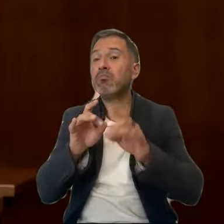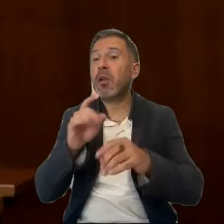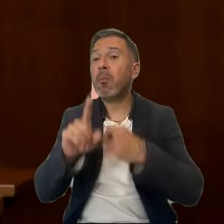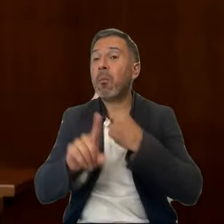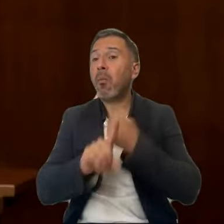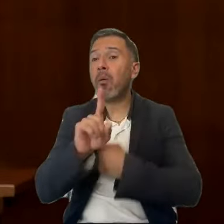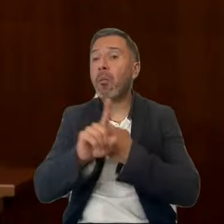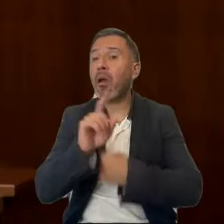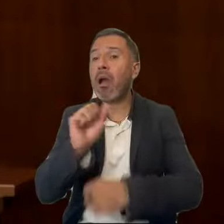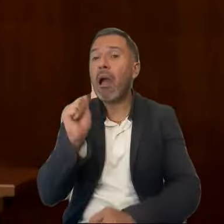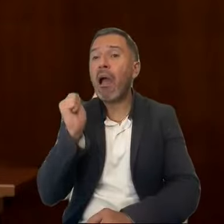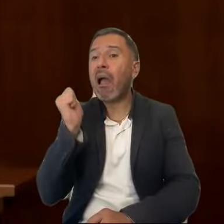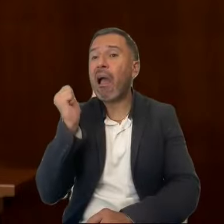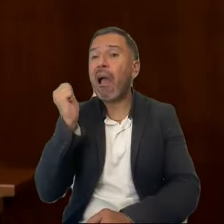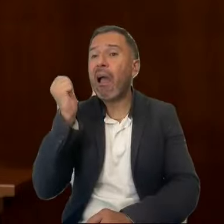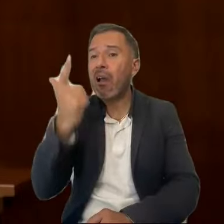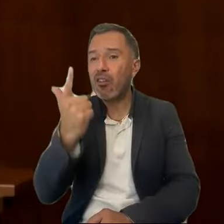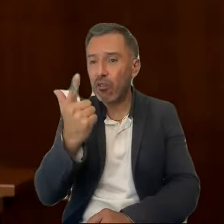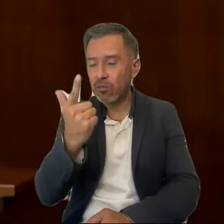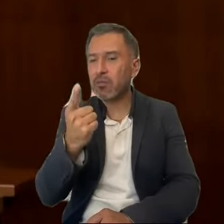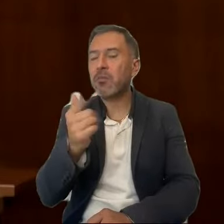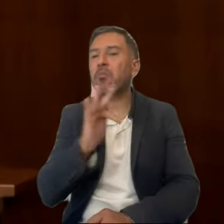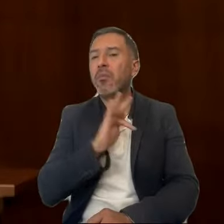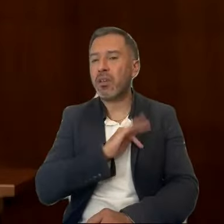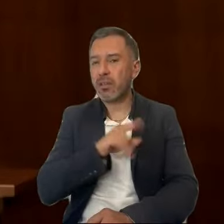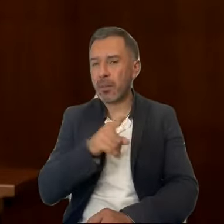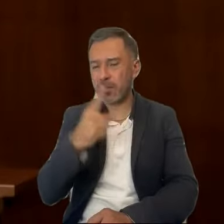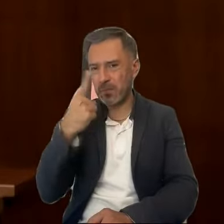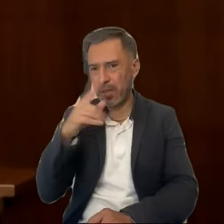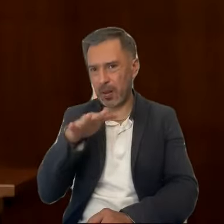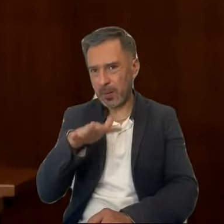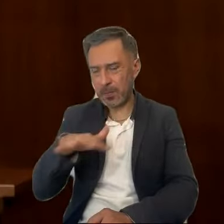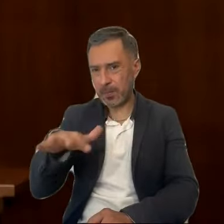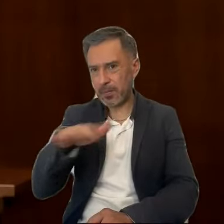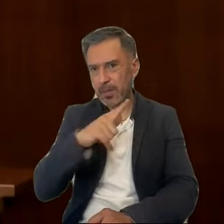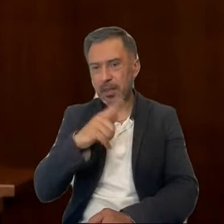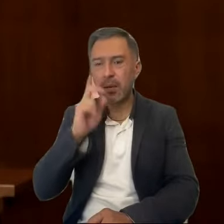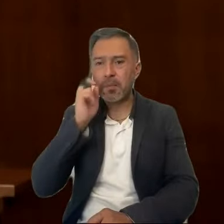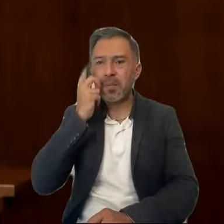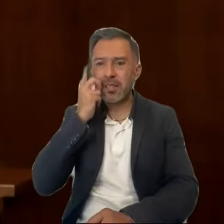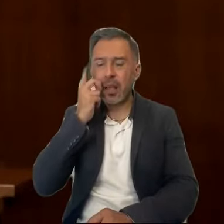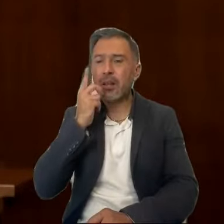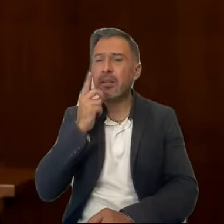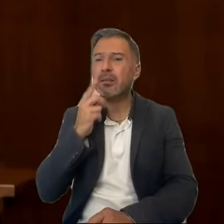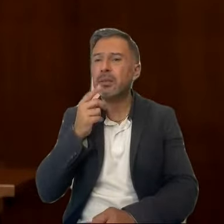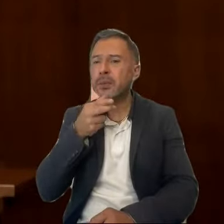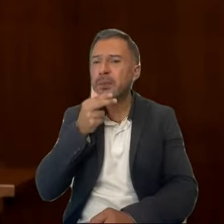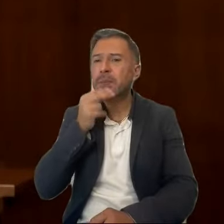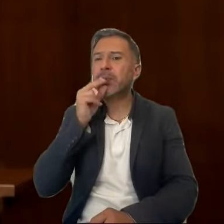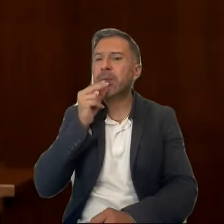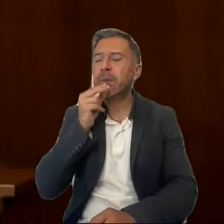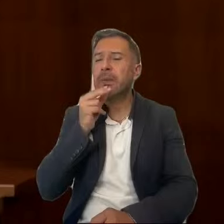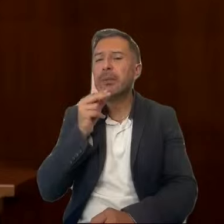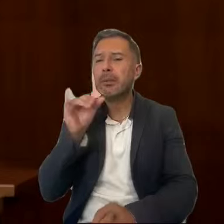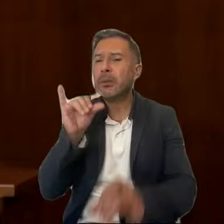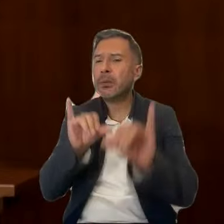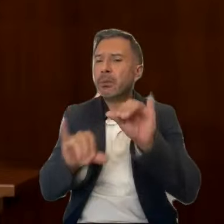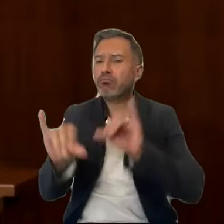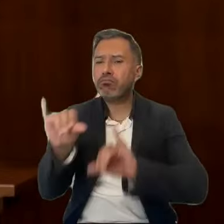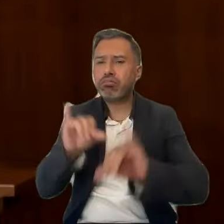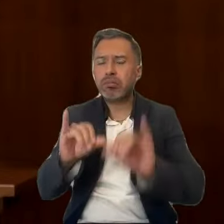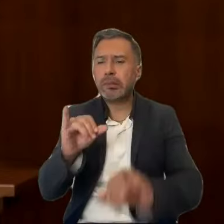surjan para quienes participan en la elaboración de esta deliciosa bebida. Con